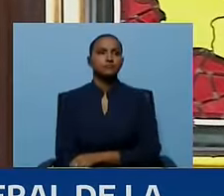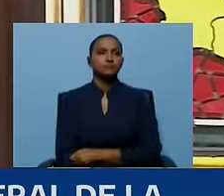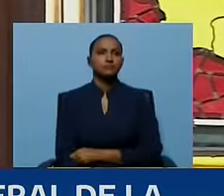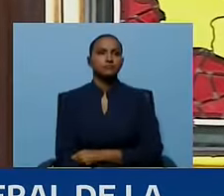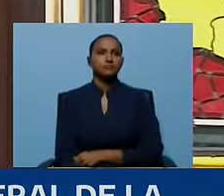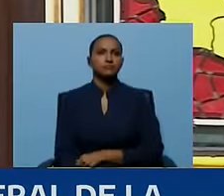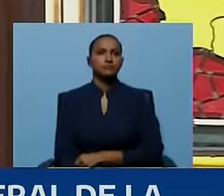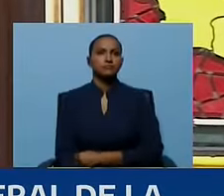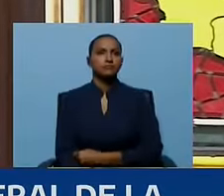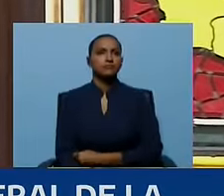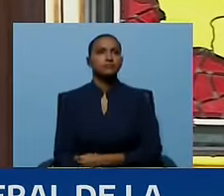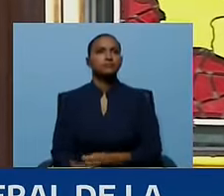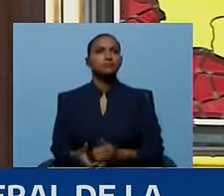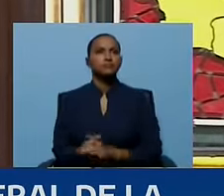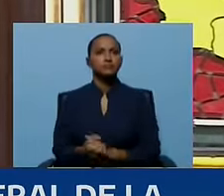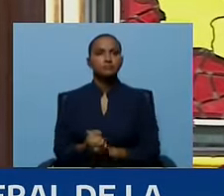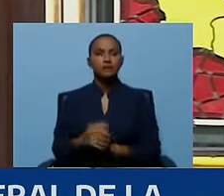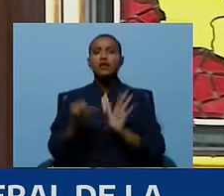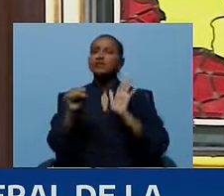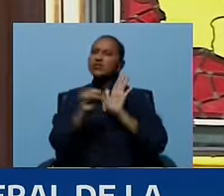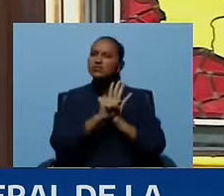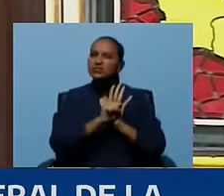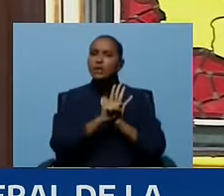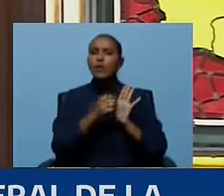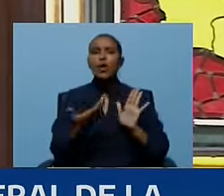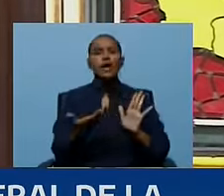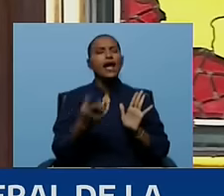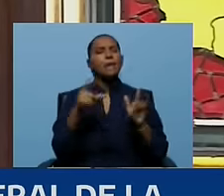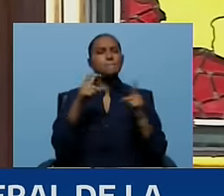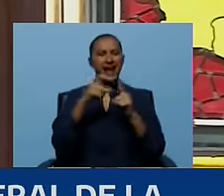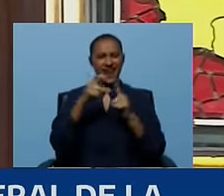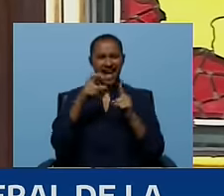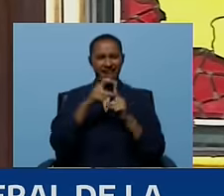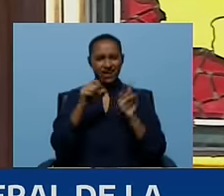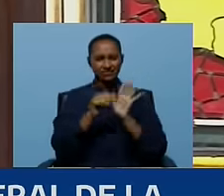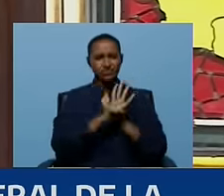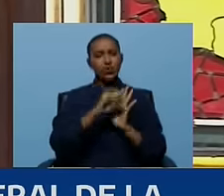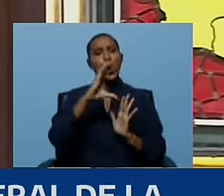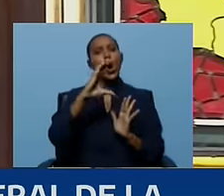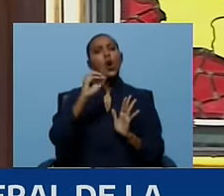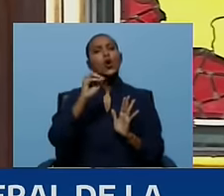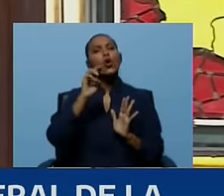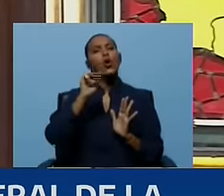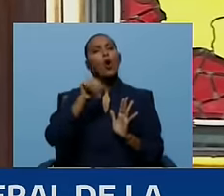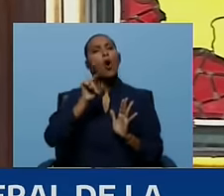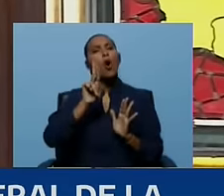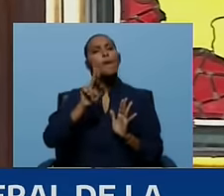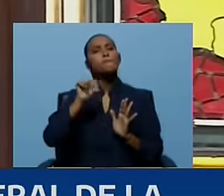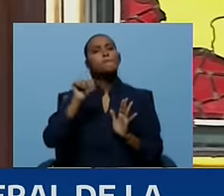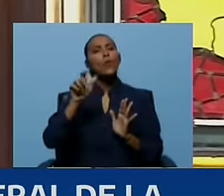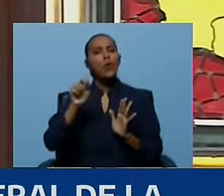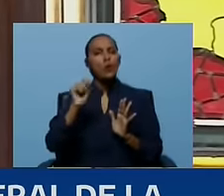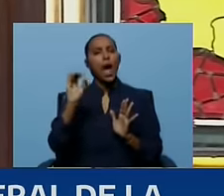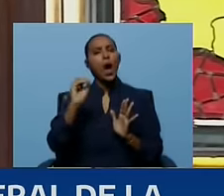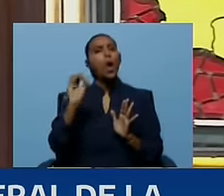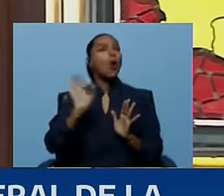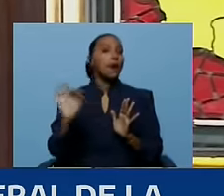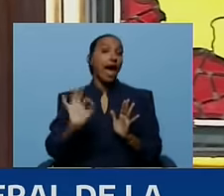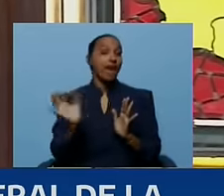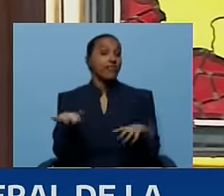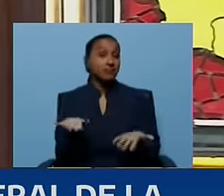Eso viene de la consigna bolivariana y mirandina, de independencia o